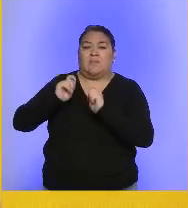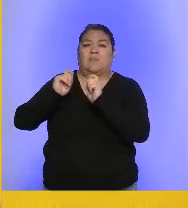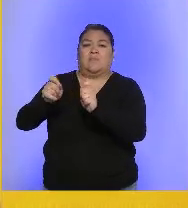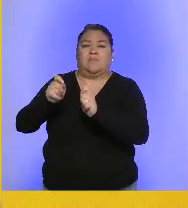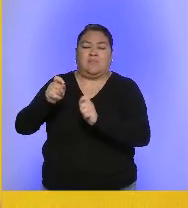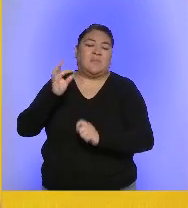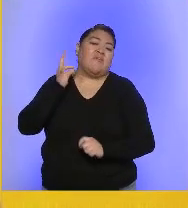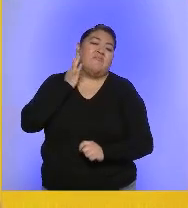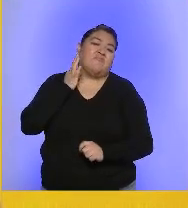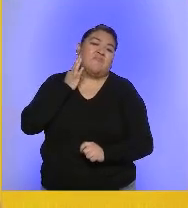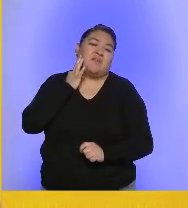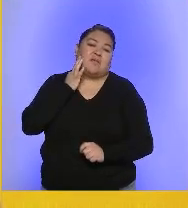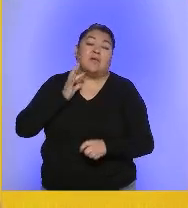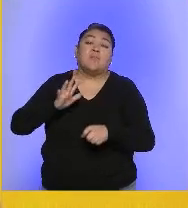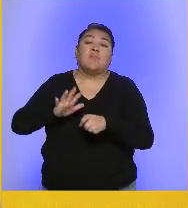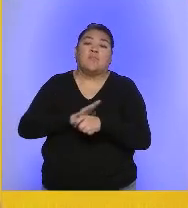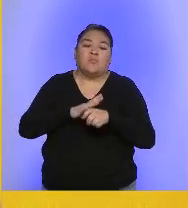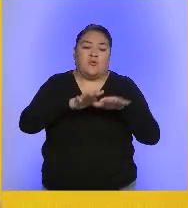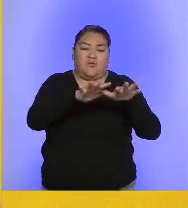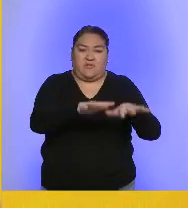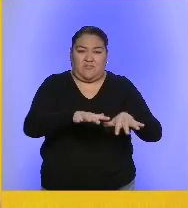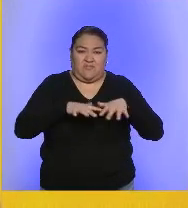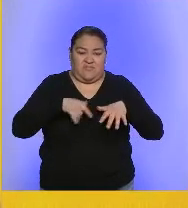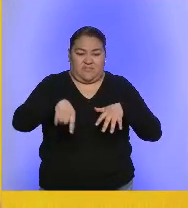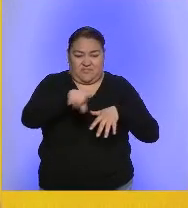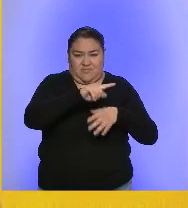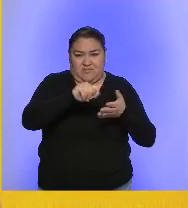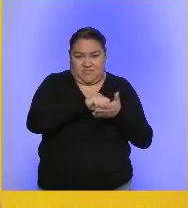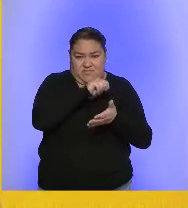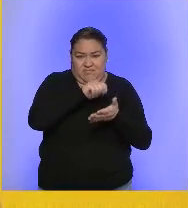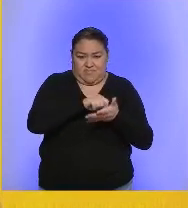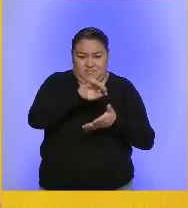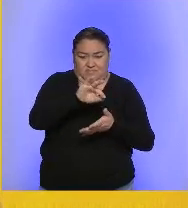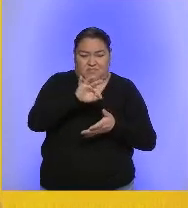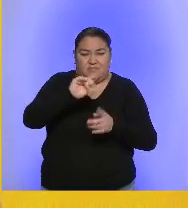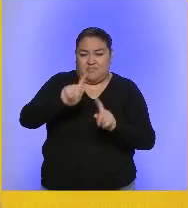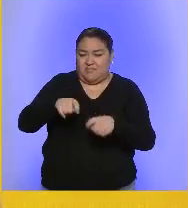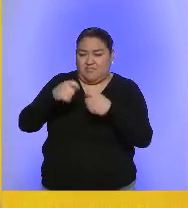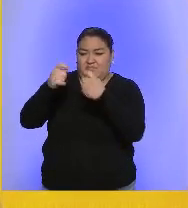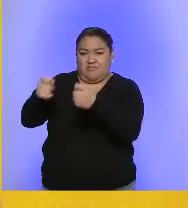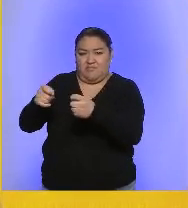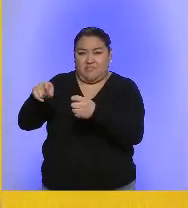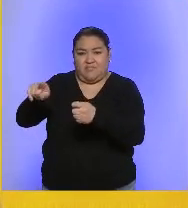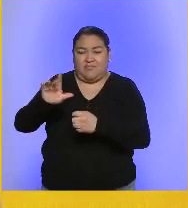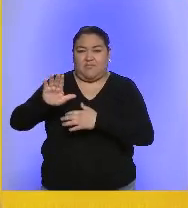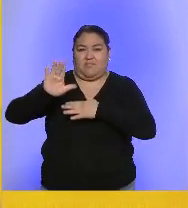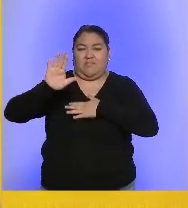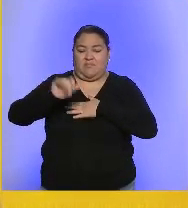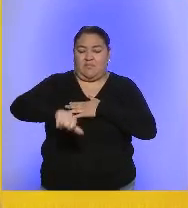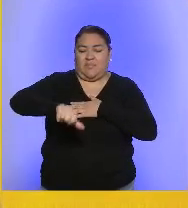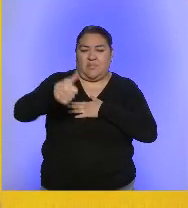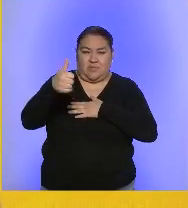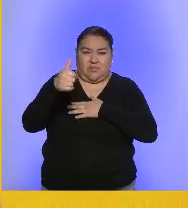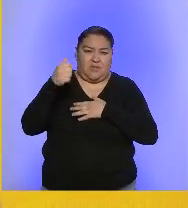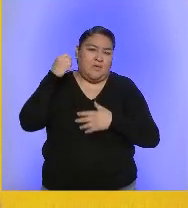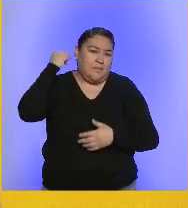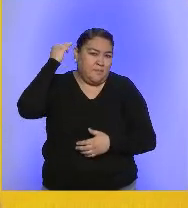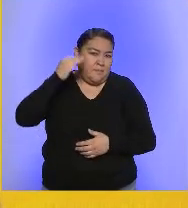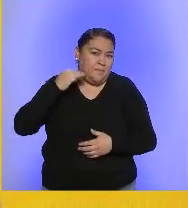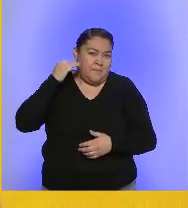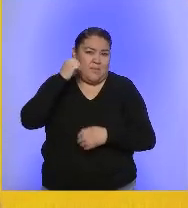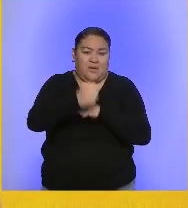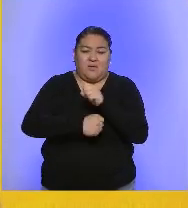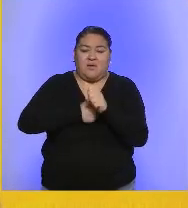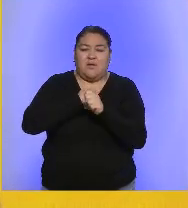Honorable Congreso del Estado de Tamaulipas, tomando posesión el día 11 de marzo del 2021. Vigilando